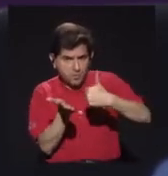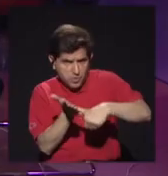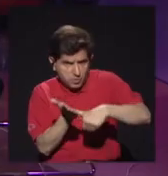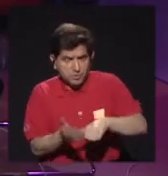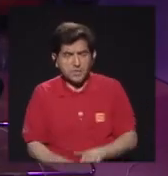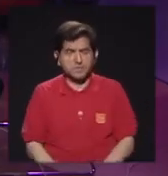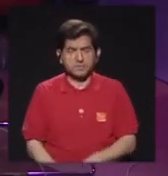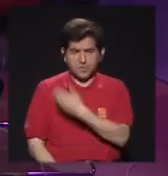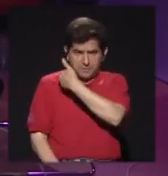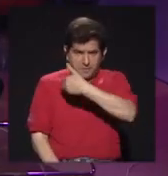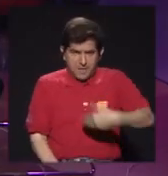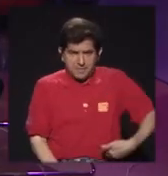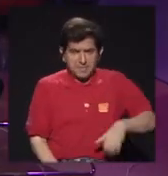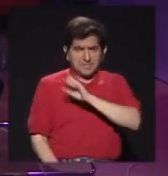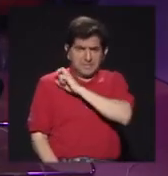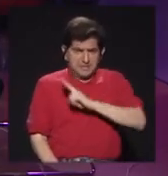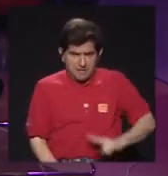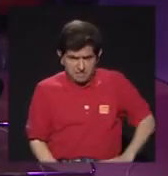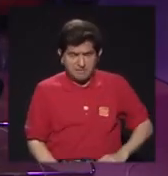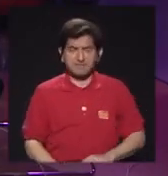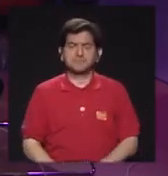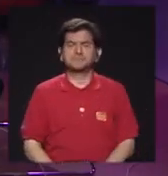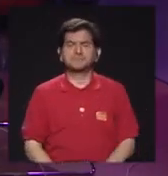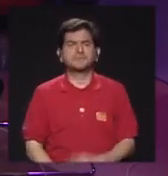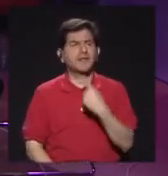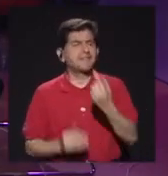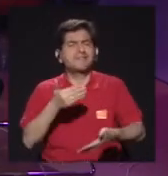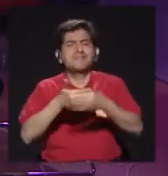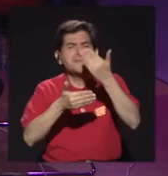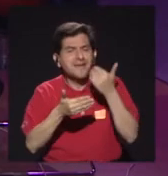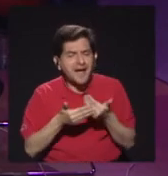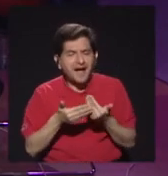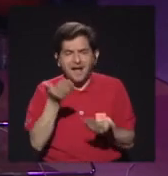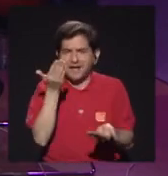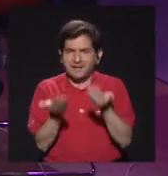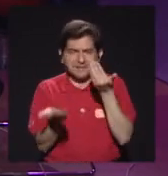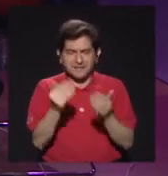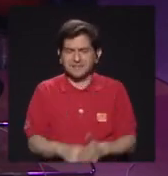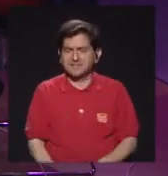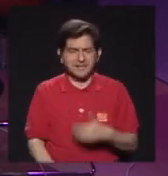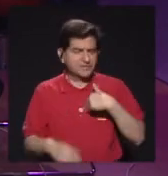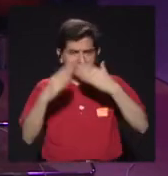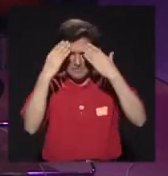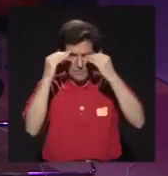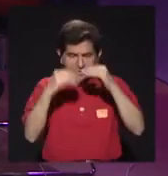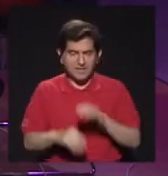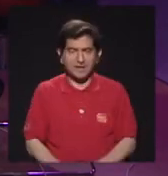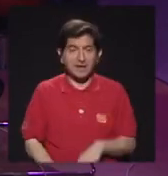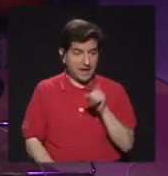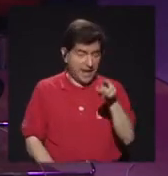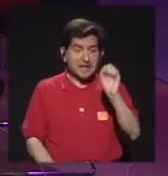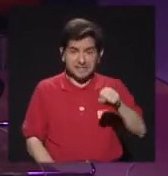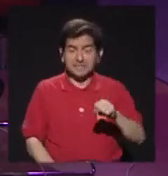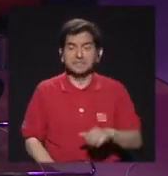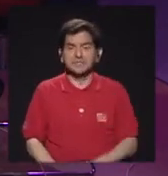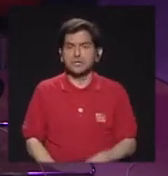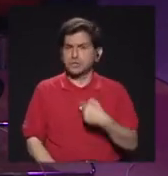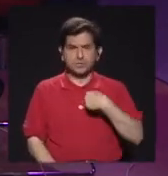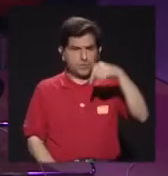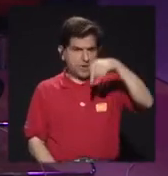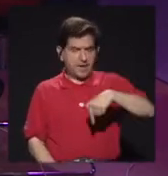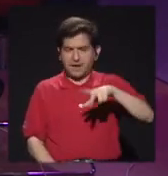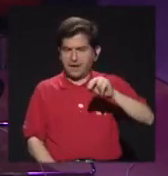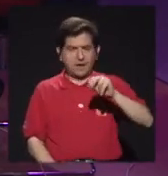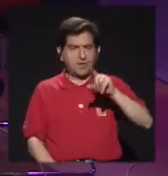presidente evangélico bueno yo como lo que dije hace un rato pero tal vez antes no tiene más información porque estuvo ahí yo justamente no estuve el primero de